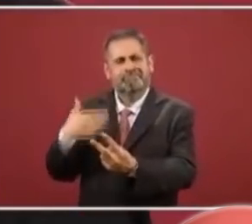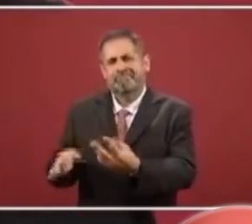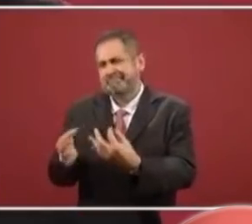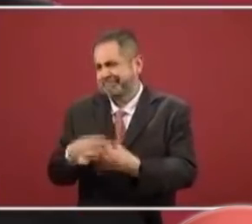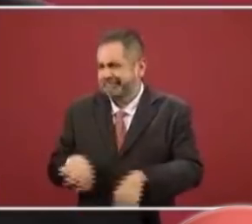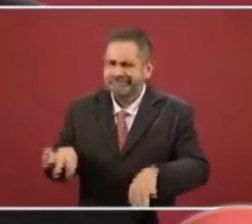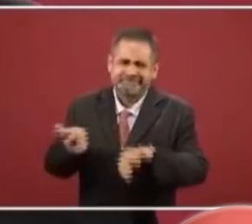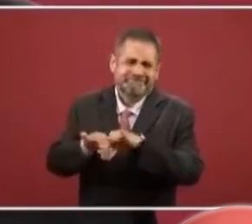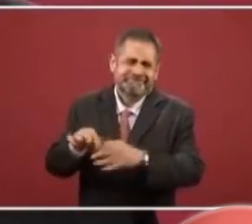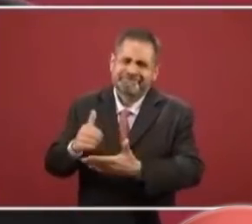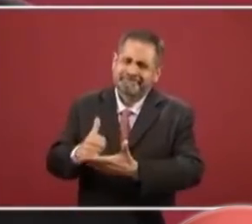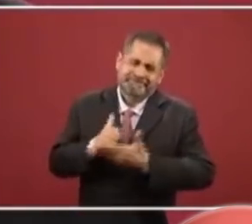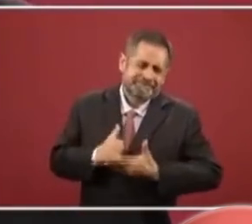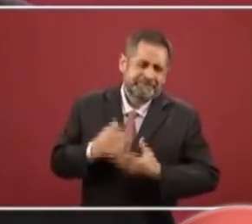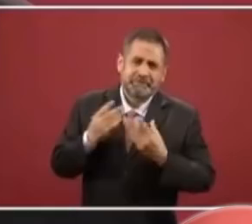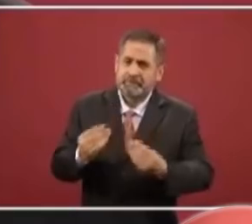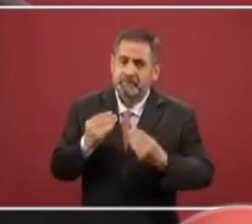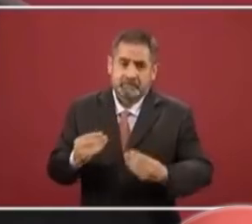fundamentales del Estado mexicano: